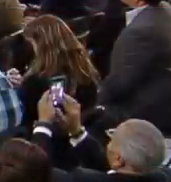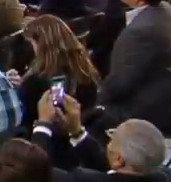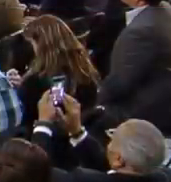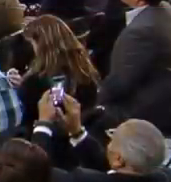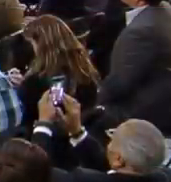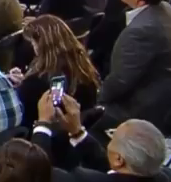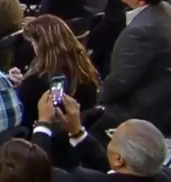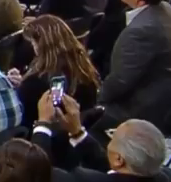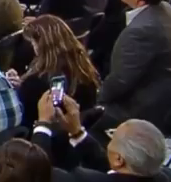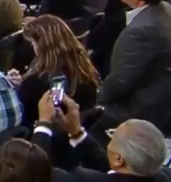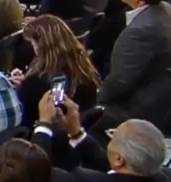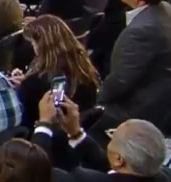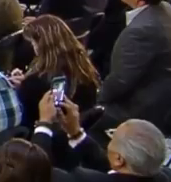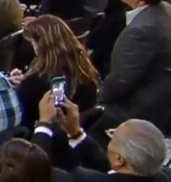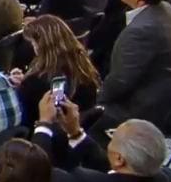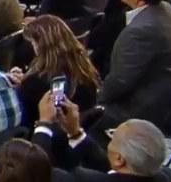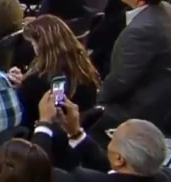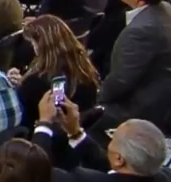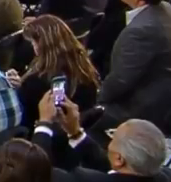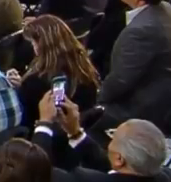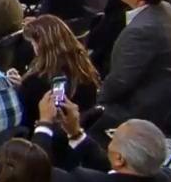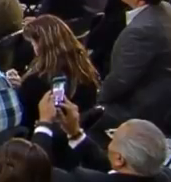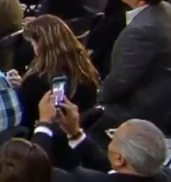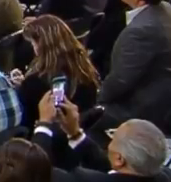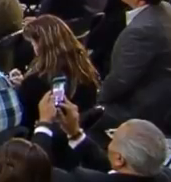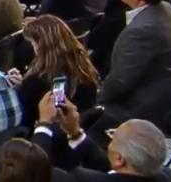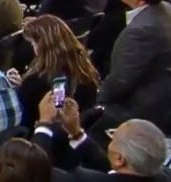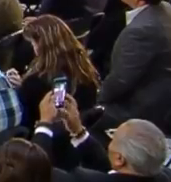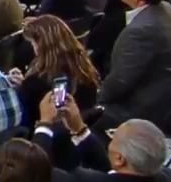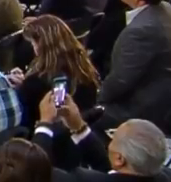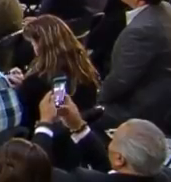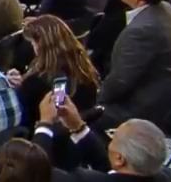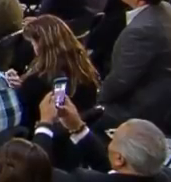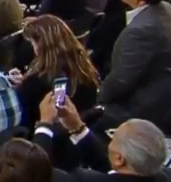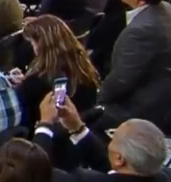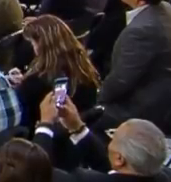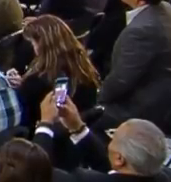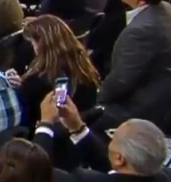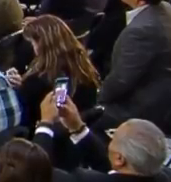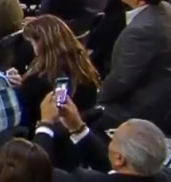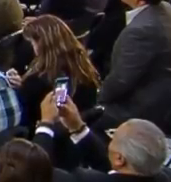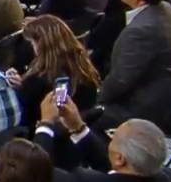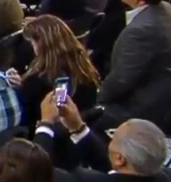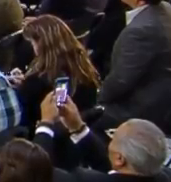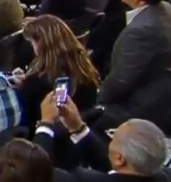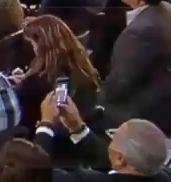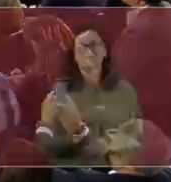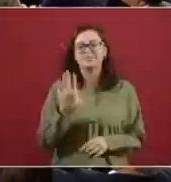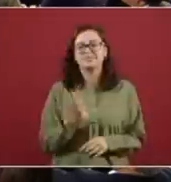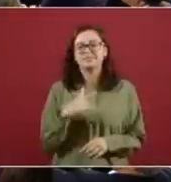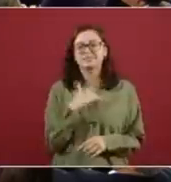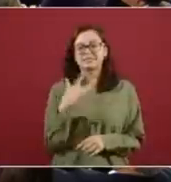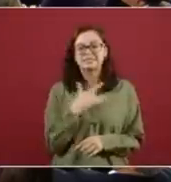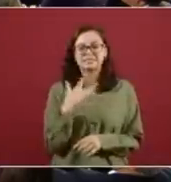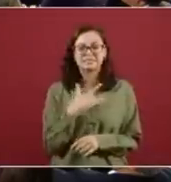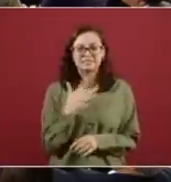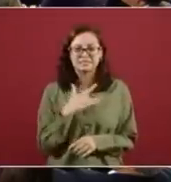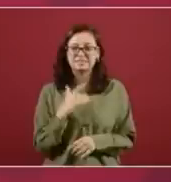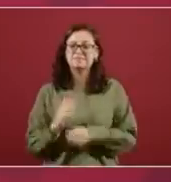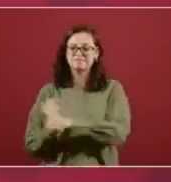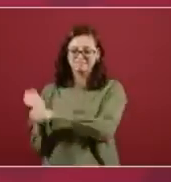es como este suspirar profundo pero bueno bateo